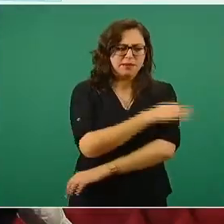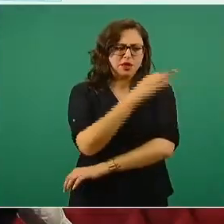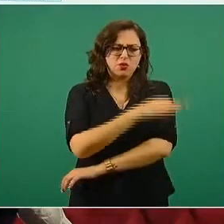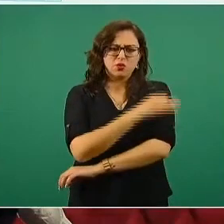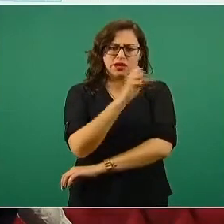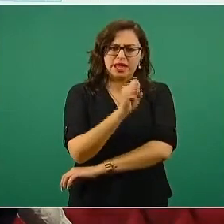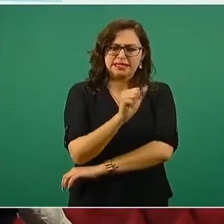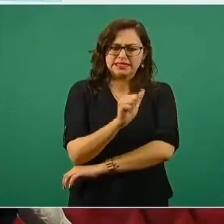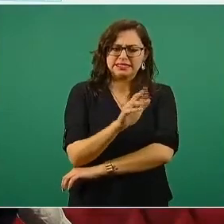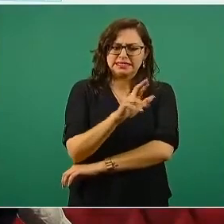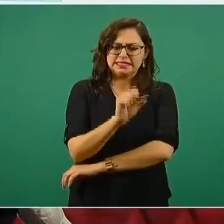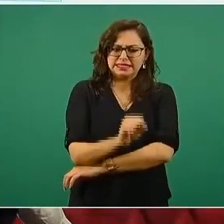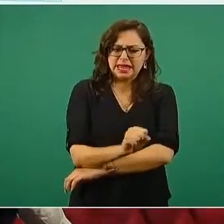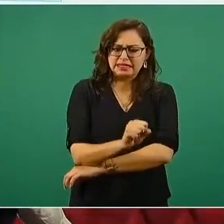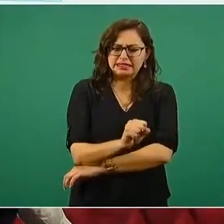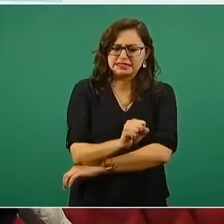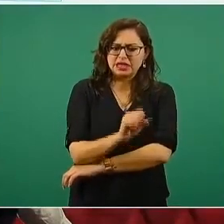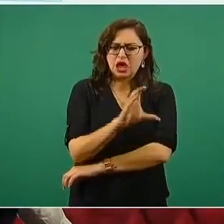tiene un